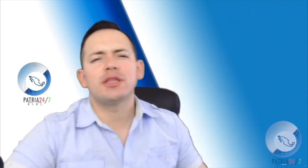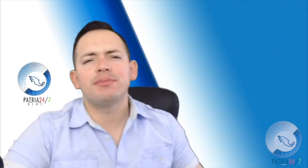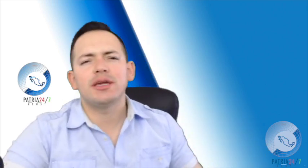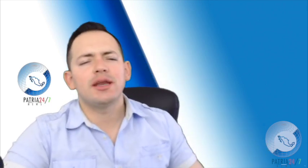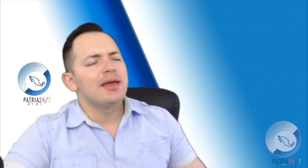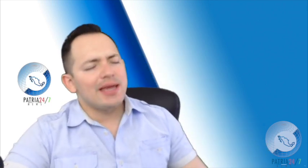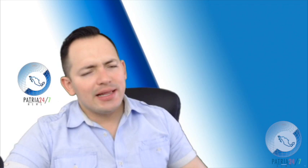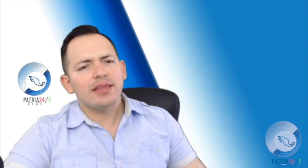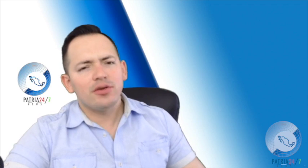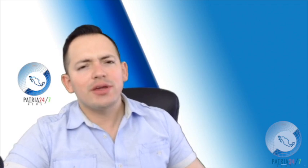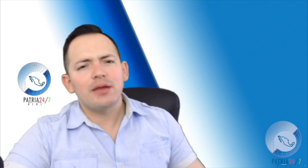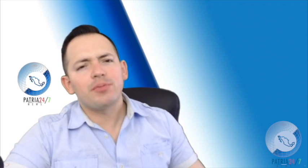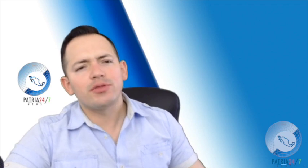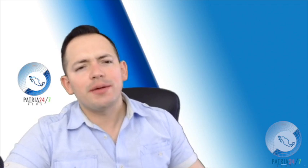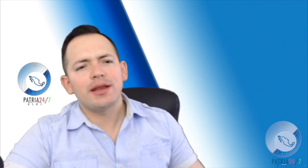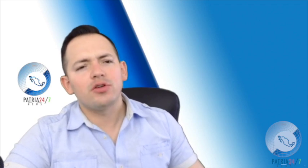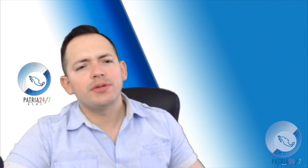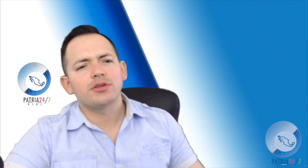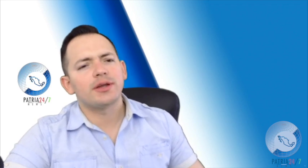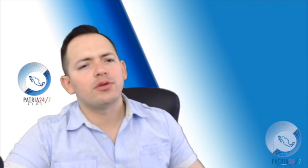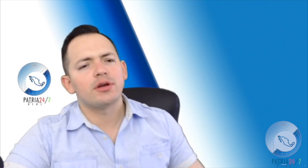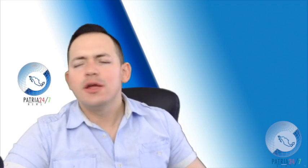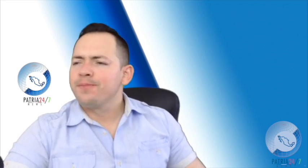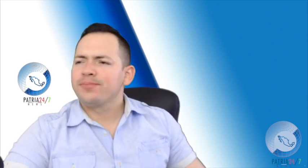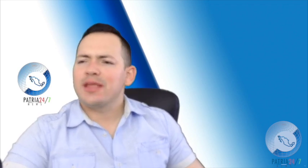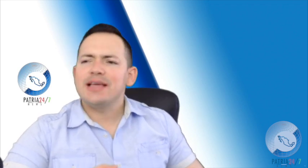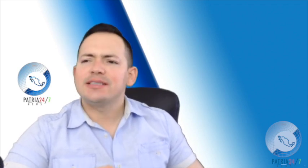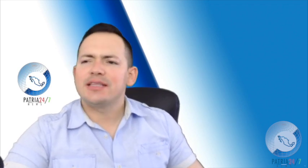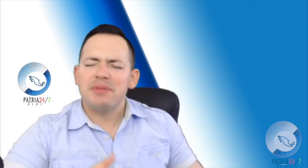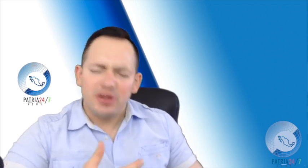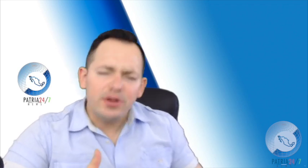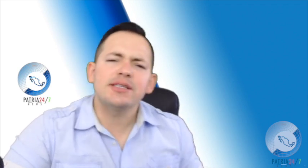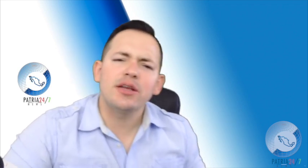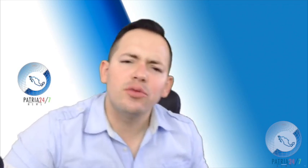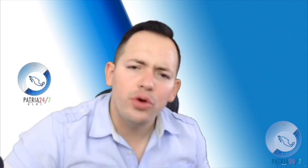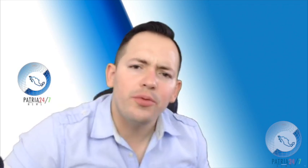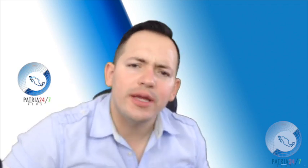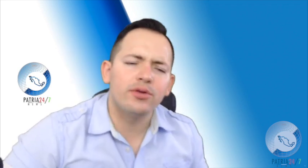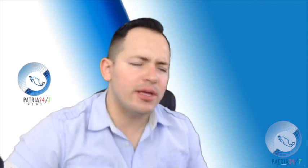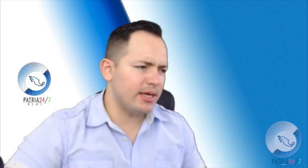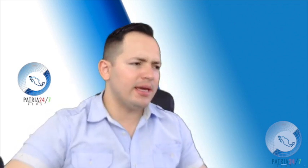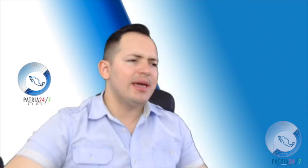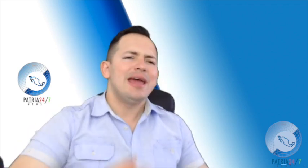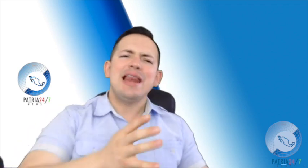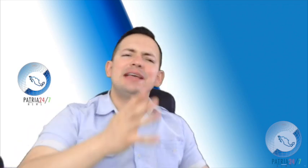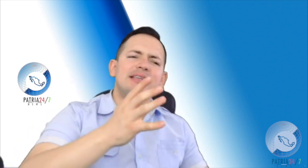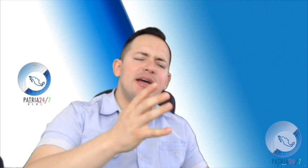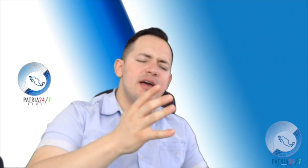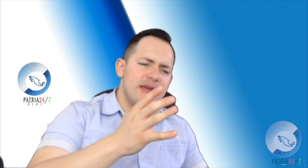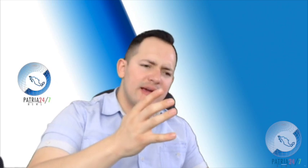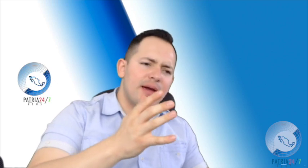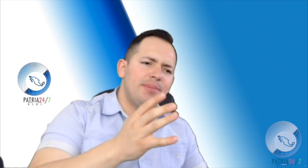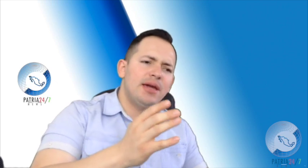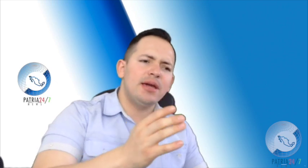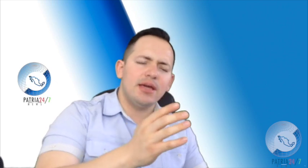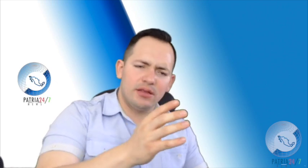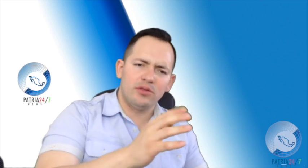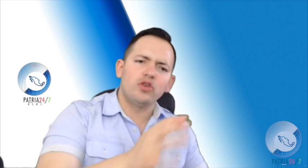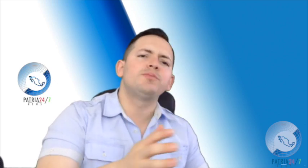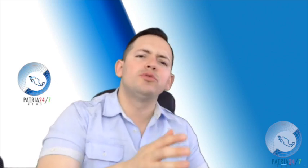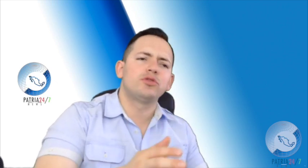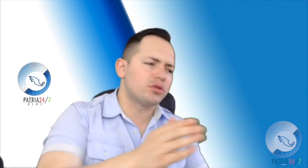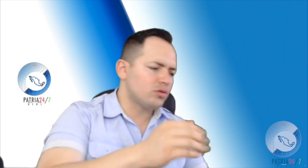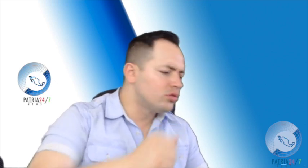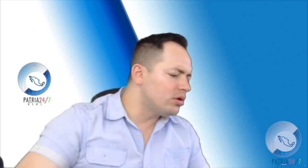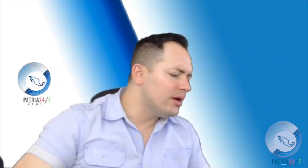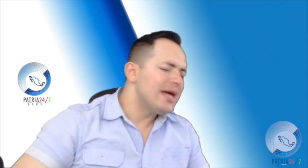Por eso también el día de hoy que le preguntaban a López Obrador ese tema, creo que es algo muy bueno y él hacía hincapié en